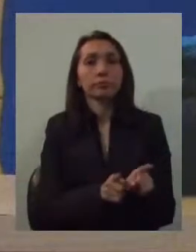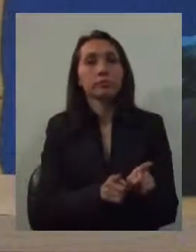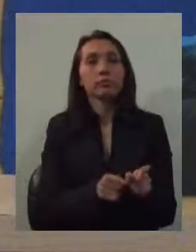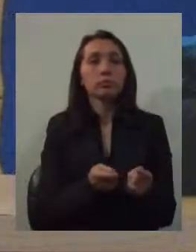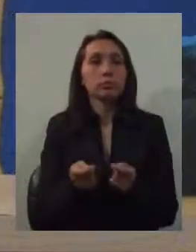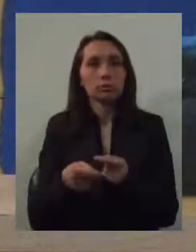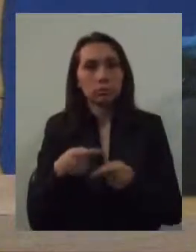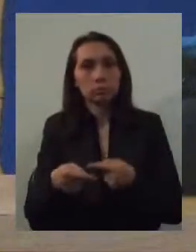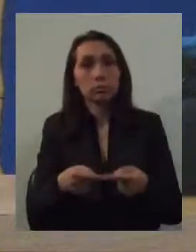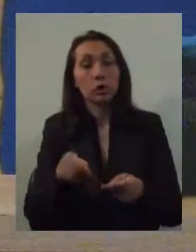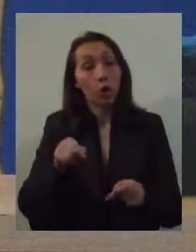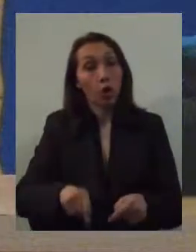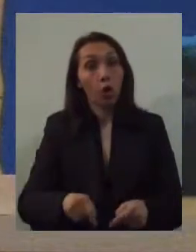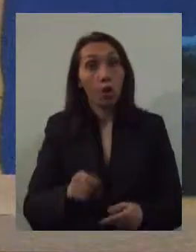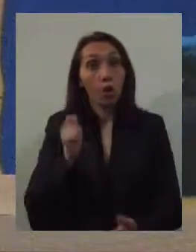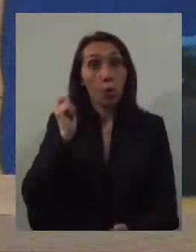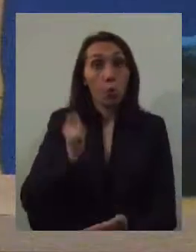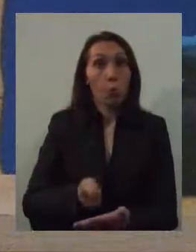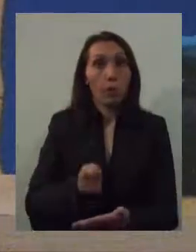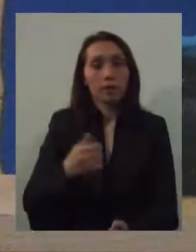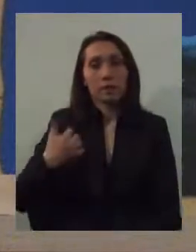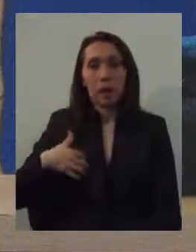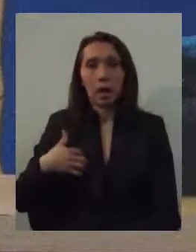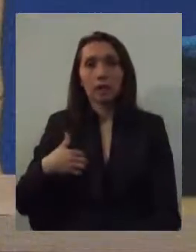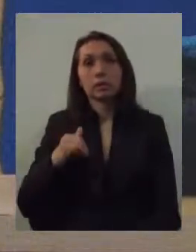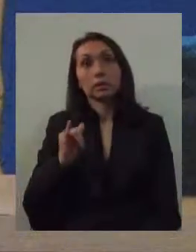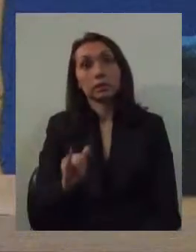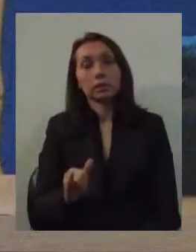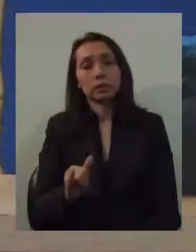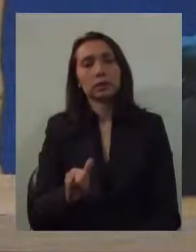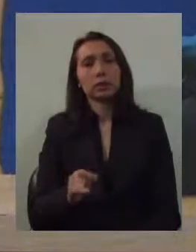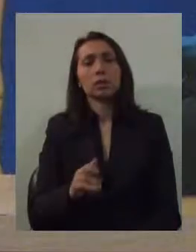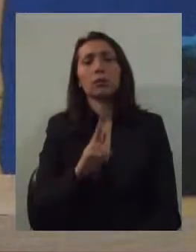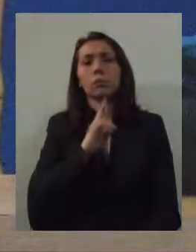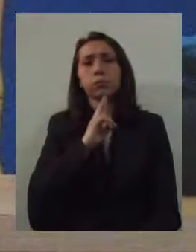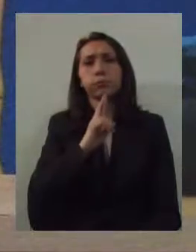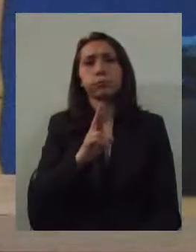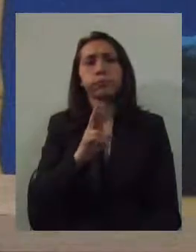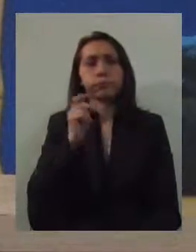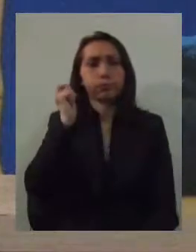manera que hoy el juez argentino, si la sentencia extranjera